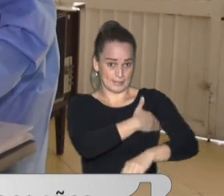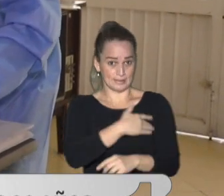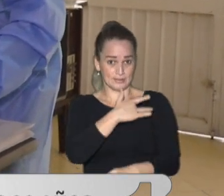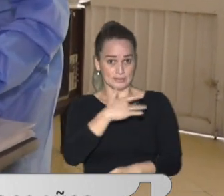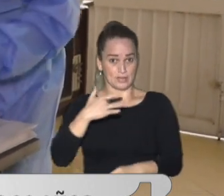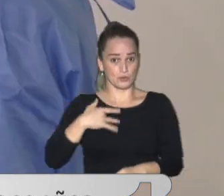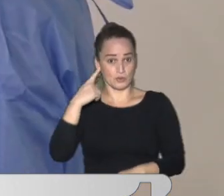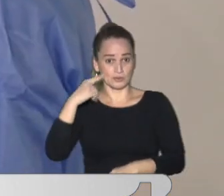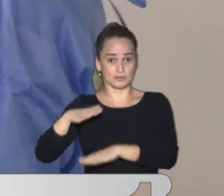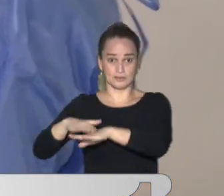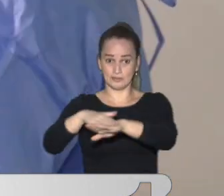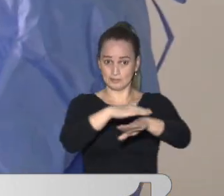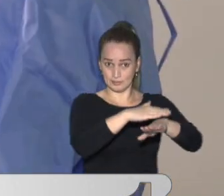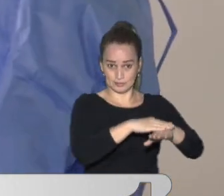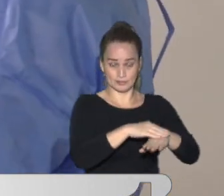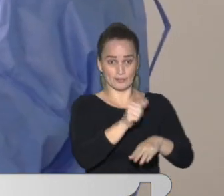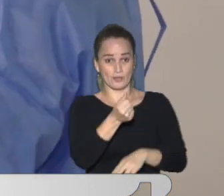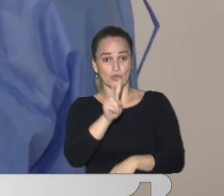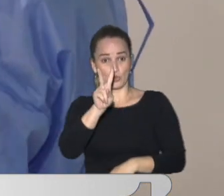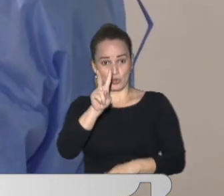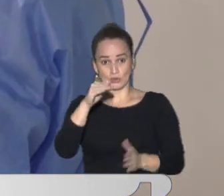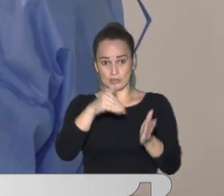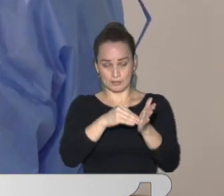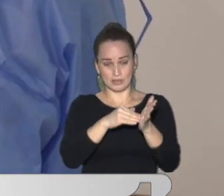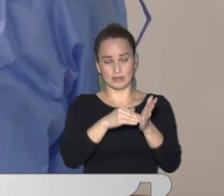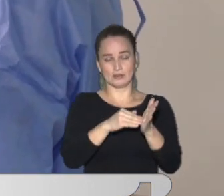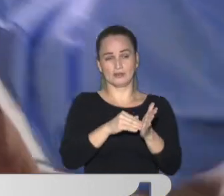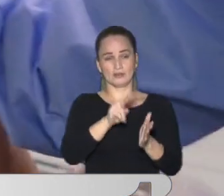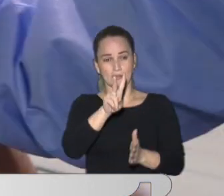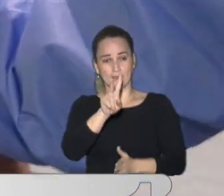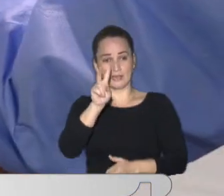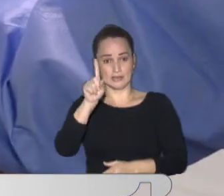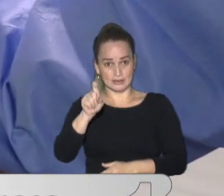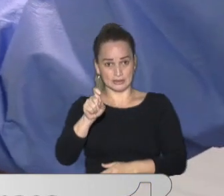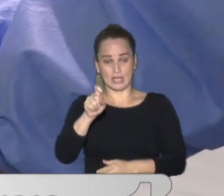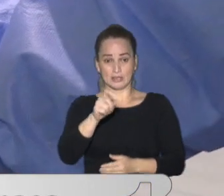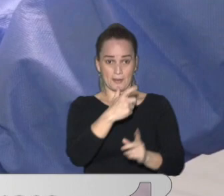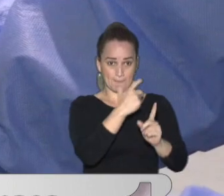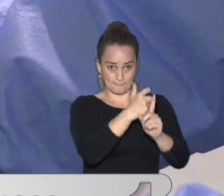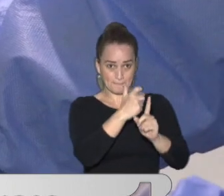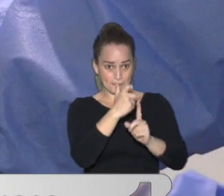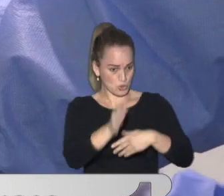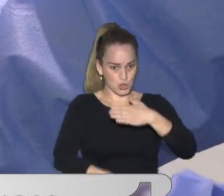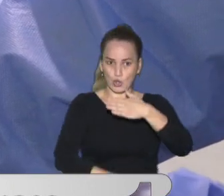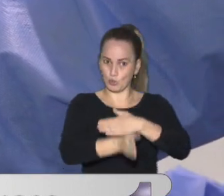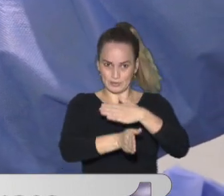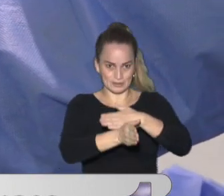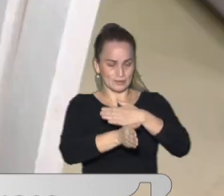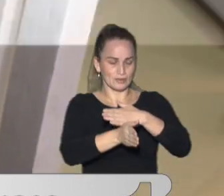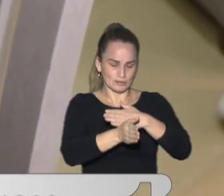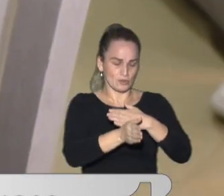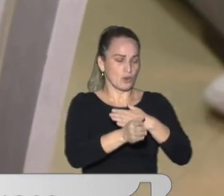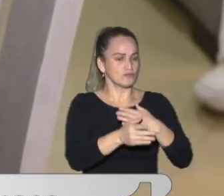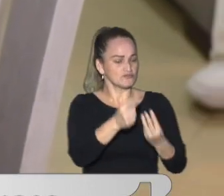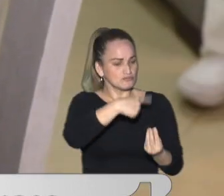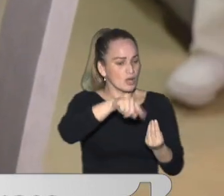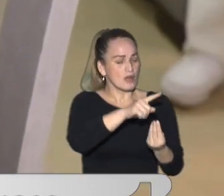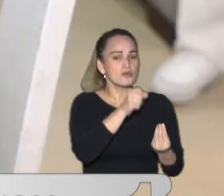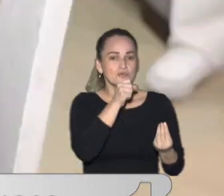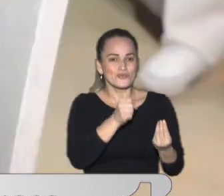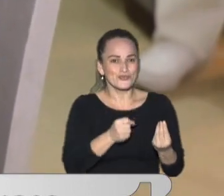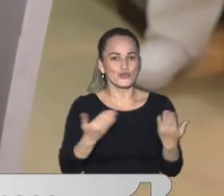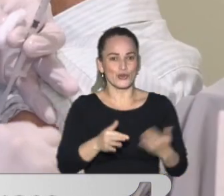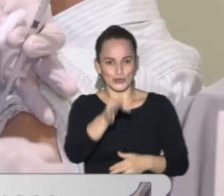Salud hiciera entrega de 12.026 dosis de Sinovac al distrito, inició la inmunización de adultos mayores de 80 años en Bogotá en dos